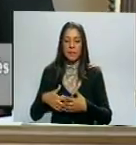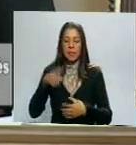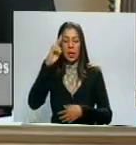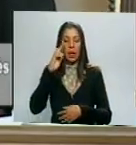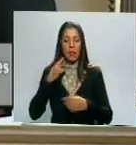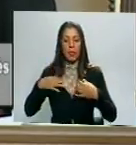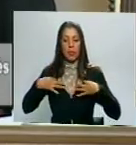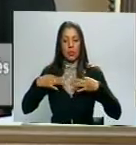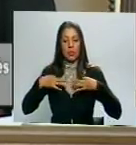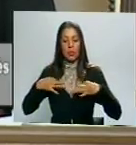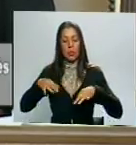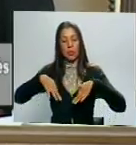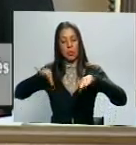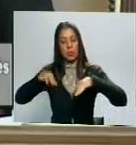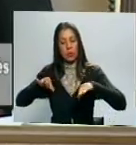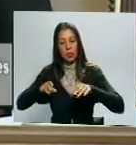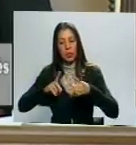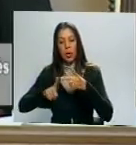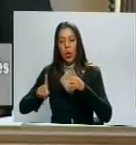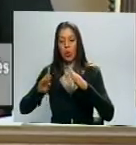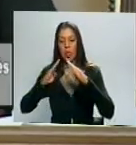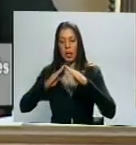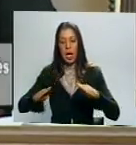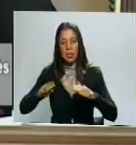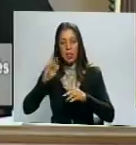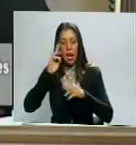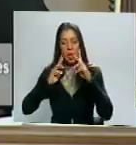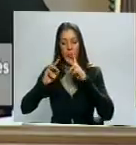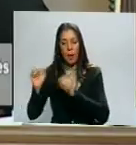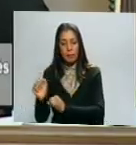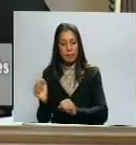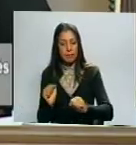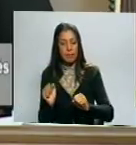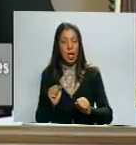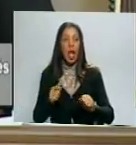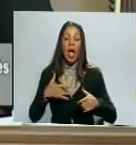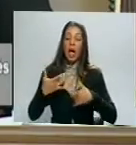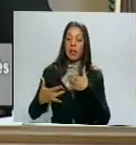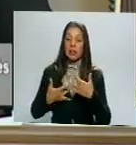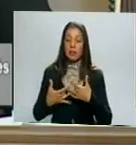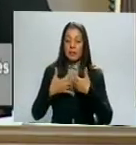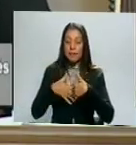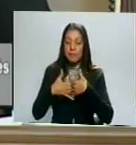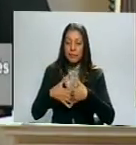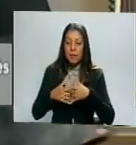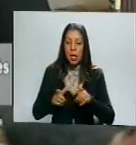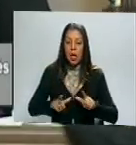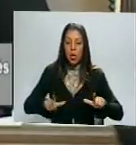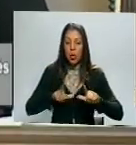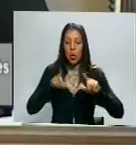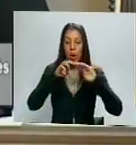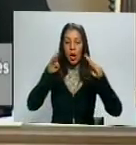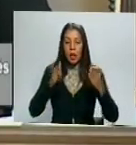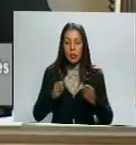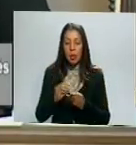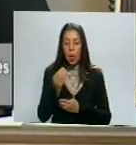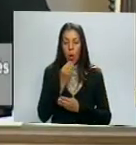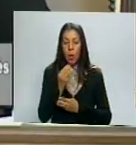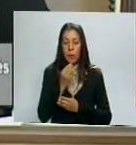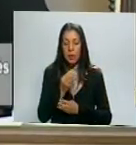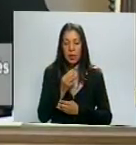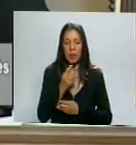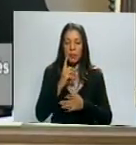vestido, higiene personal y del hogar. Las actividades socioproductivas del Comité Local de Abastecimiento y Producción